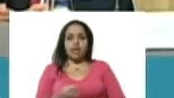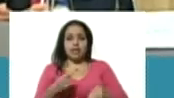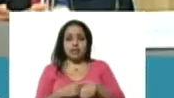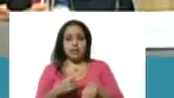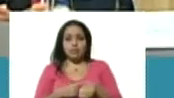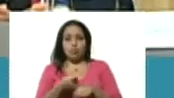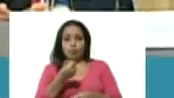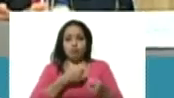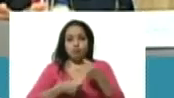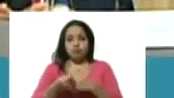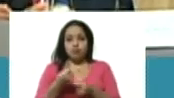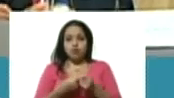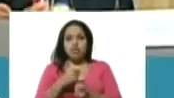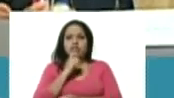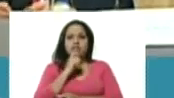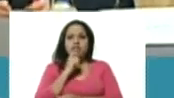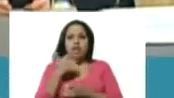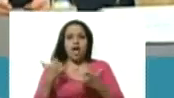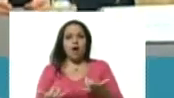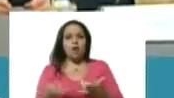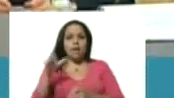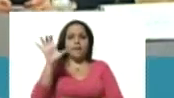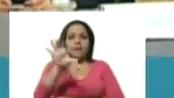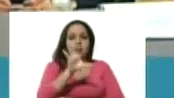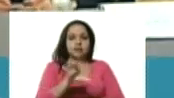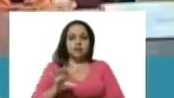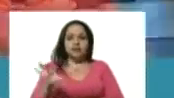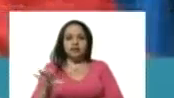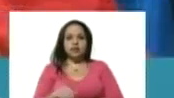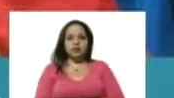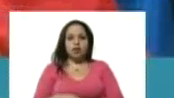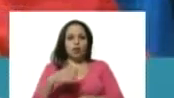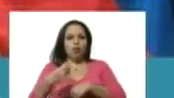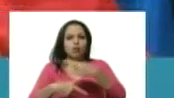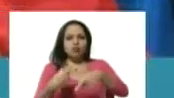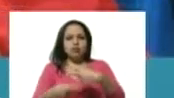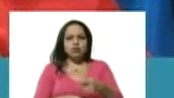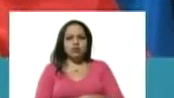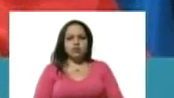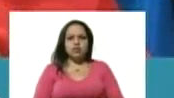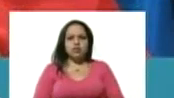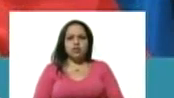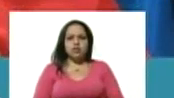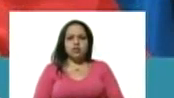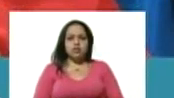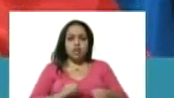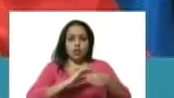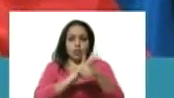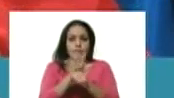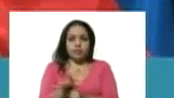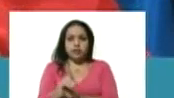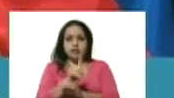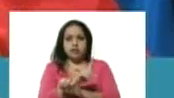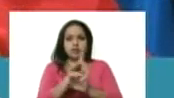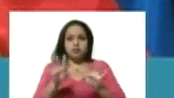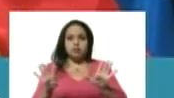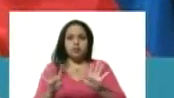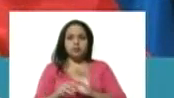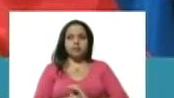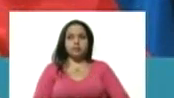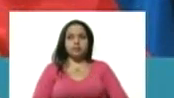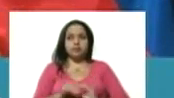económico que atraviesan nuestros países producto de la pandemia del COVID. Así que